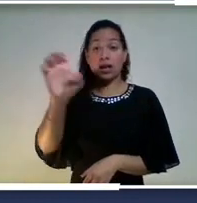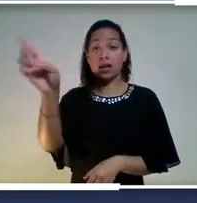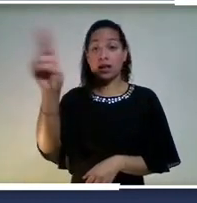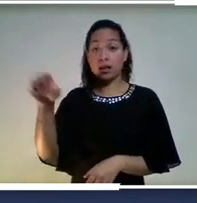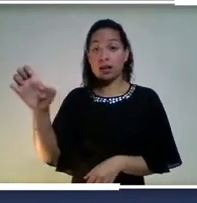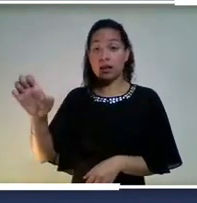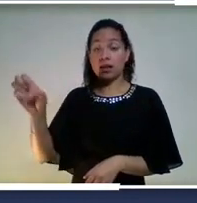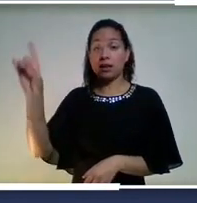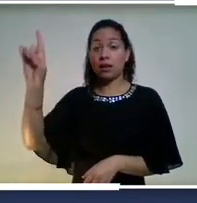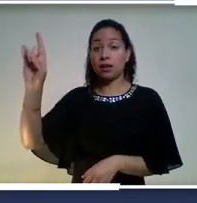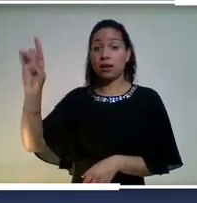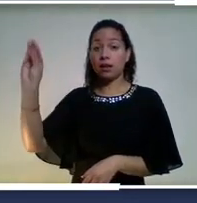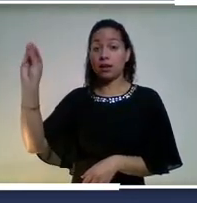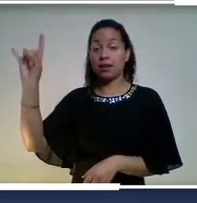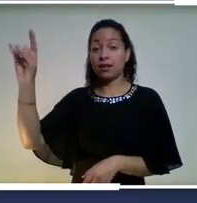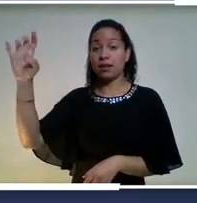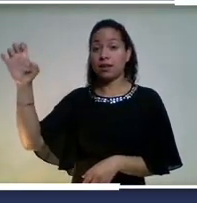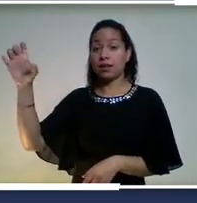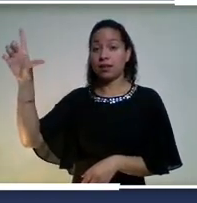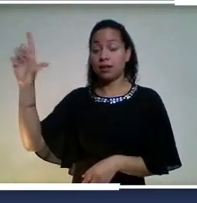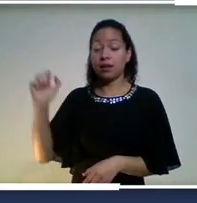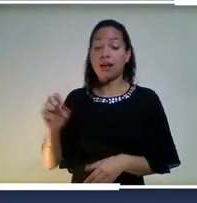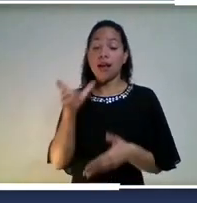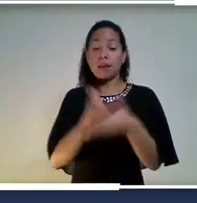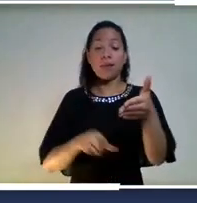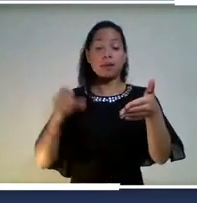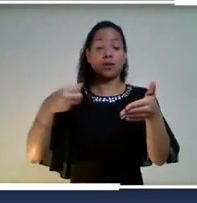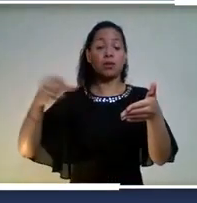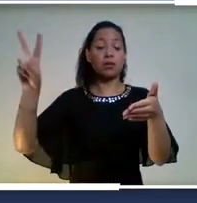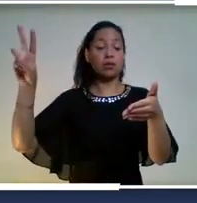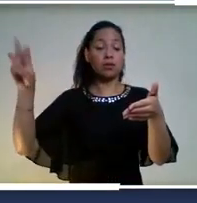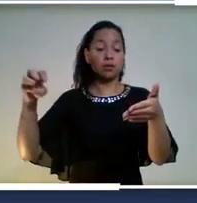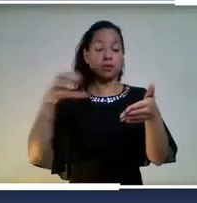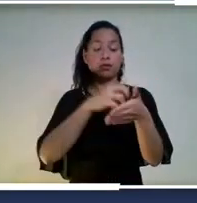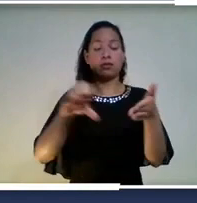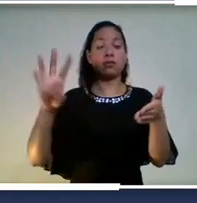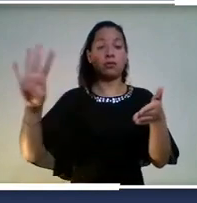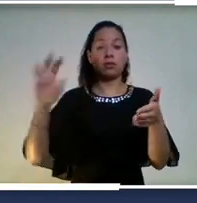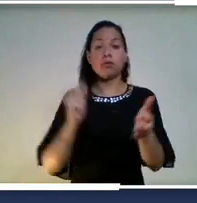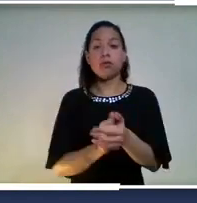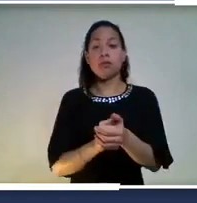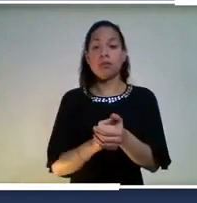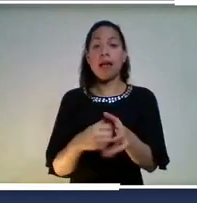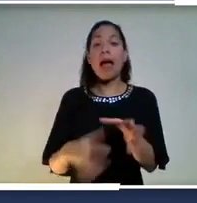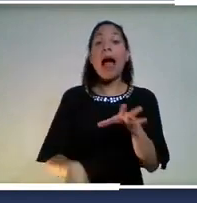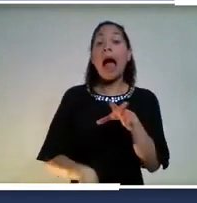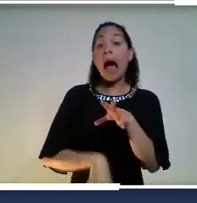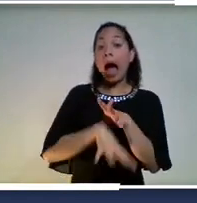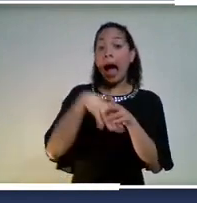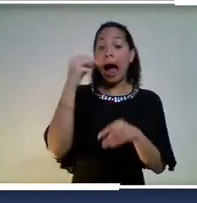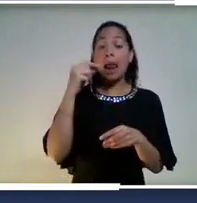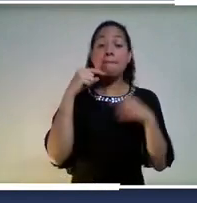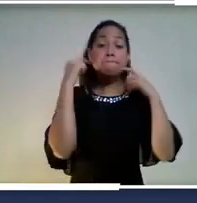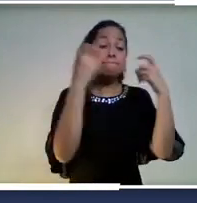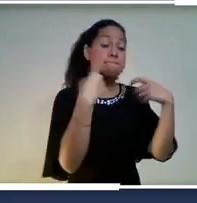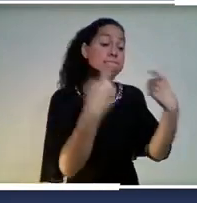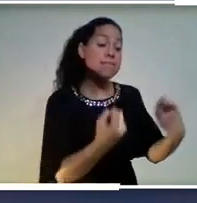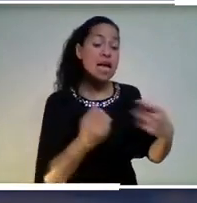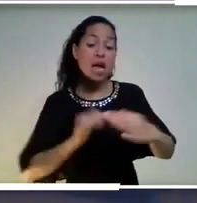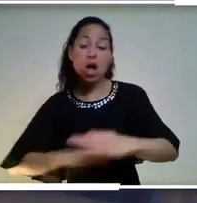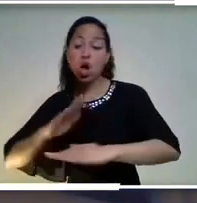esa morirá qué pasa con el alma muere porque el alma es la